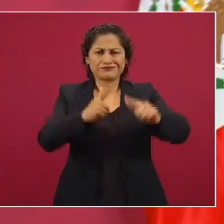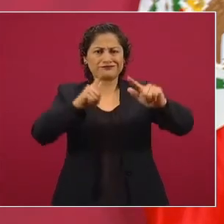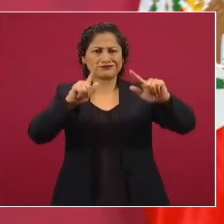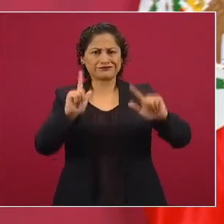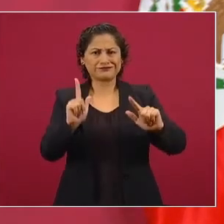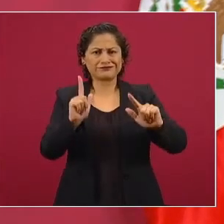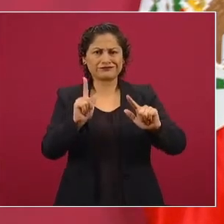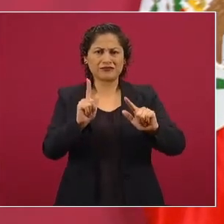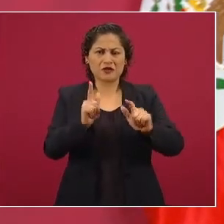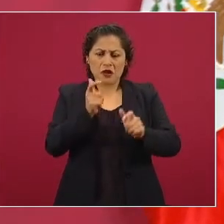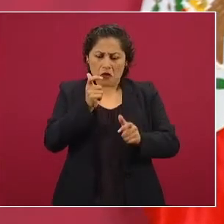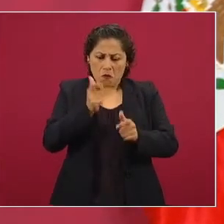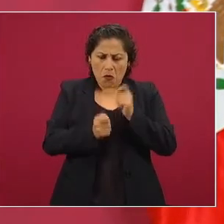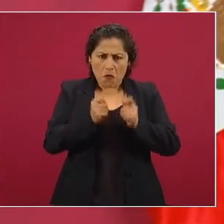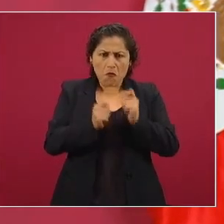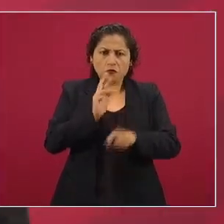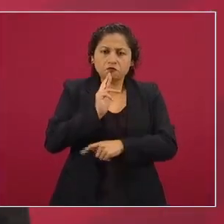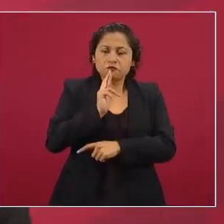expresarse.